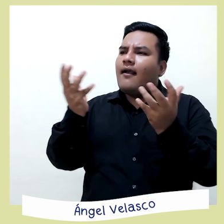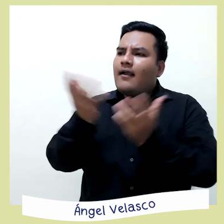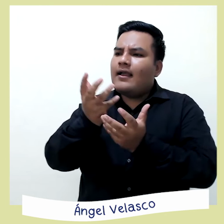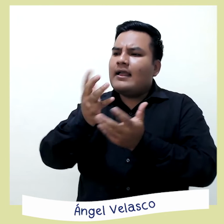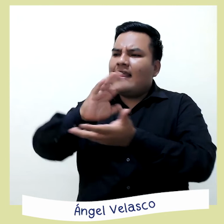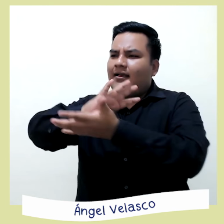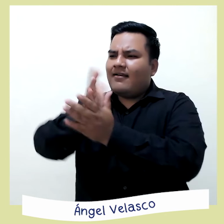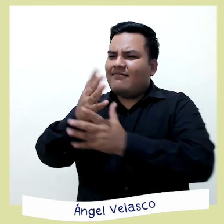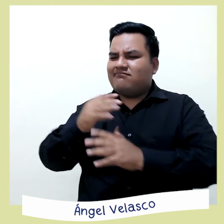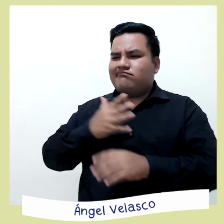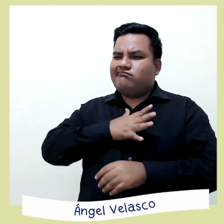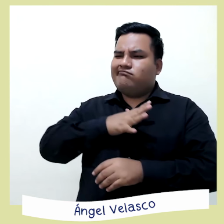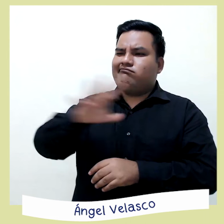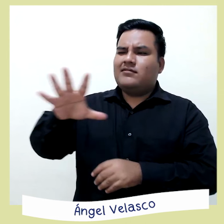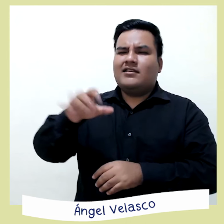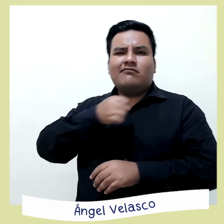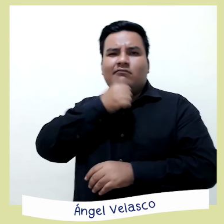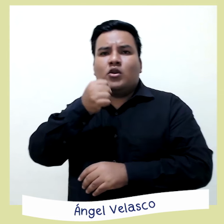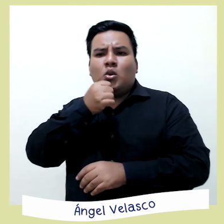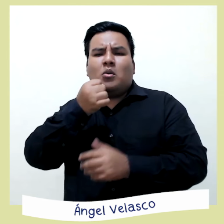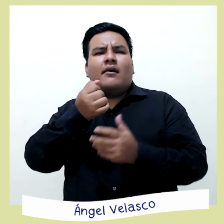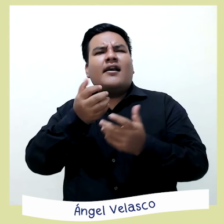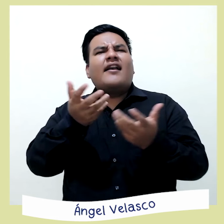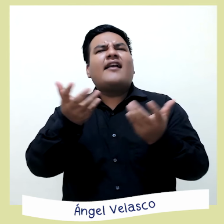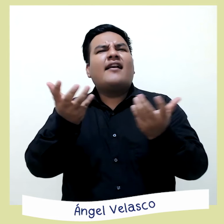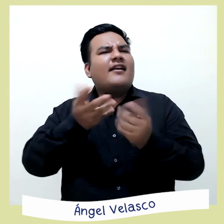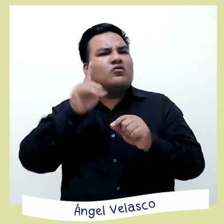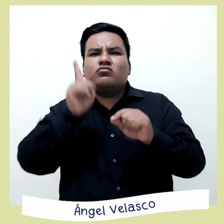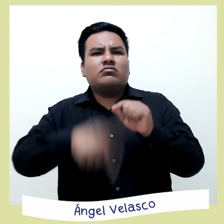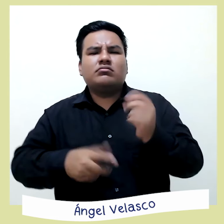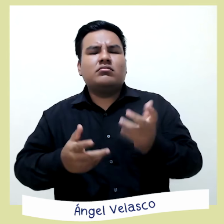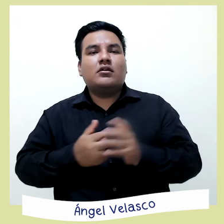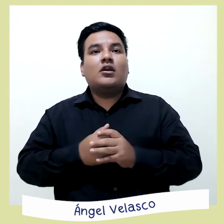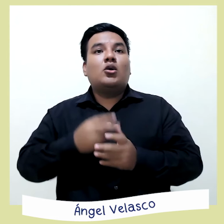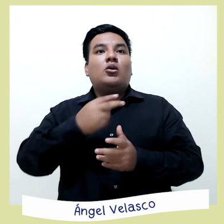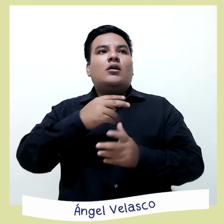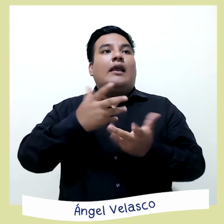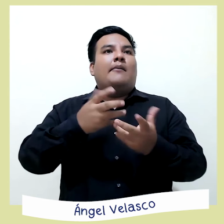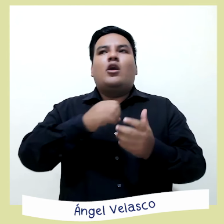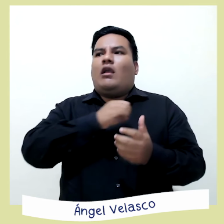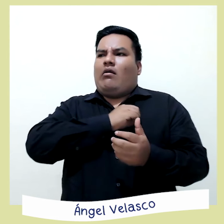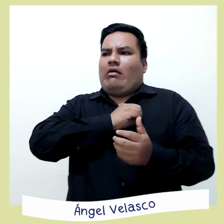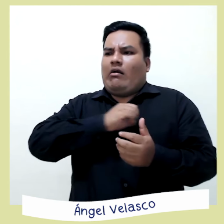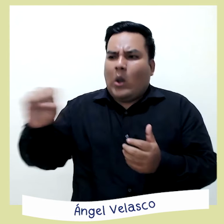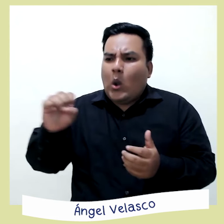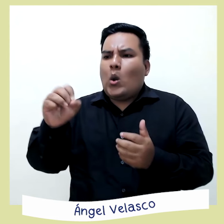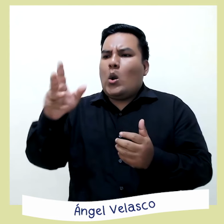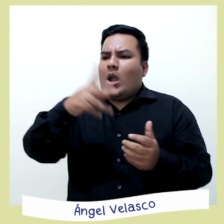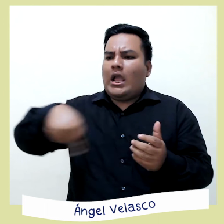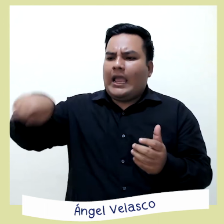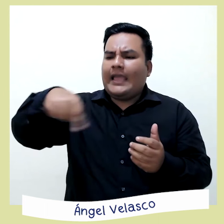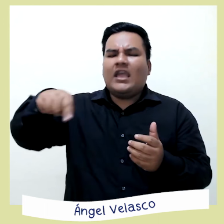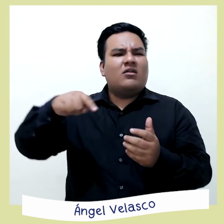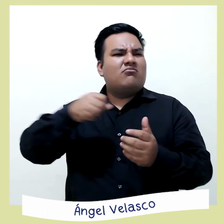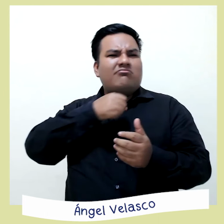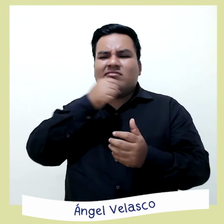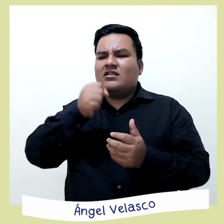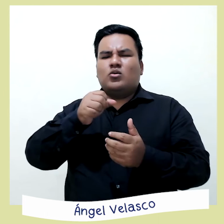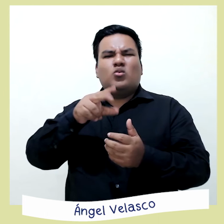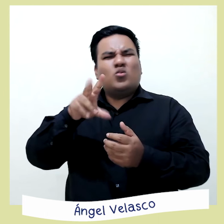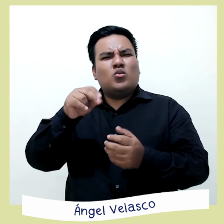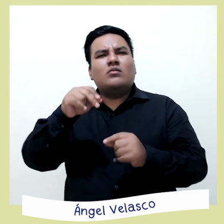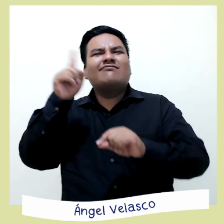La pregunta es esta: como sociedad, ¿qué acciones se podrían realizar para erradicar el rechazo a las personas